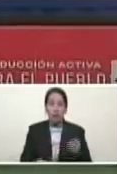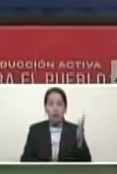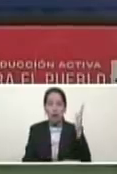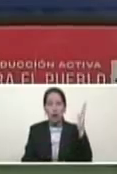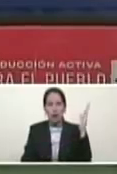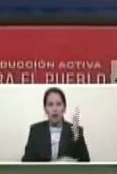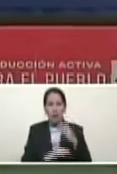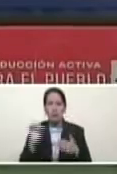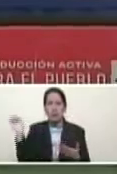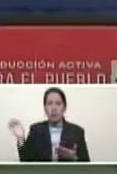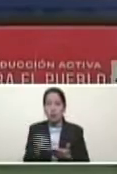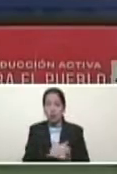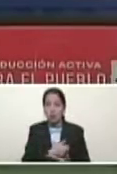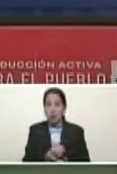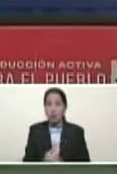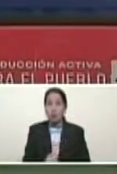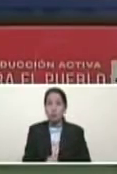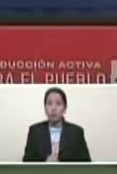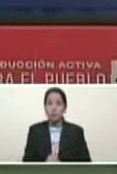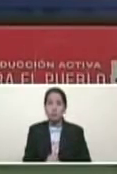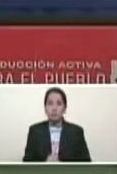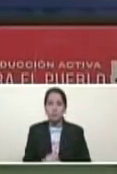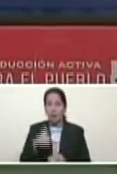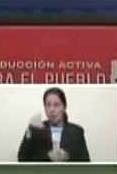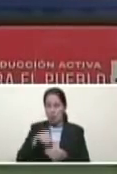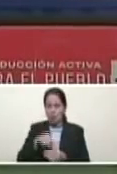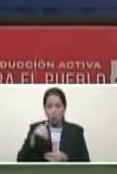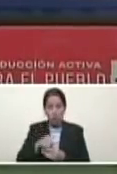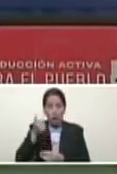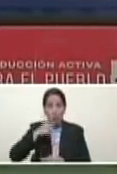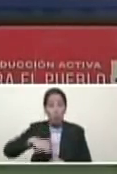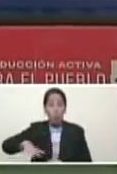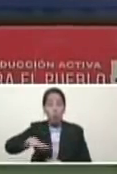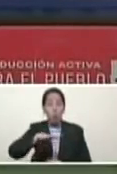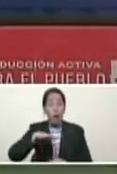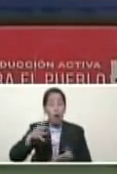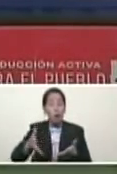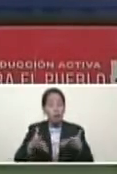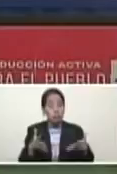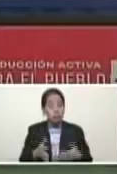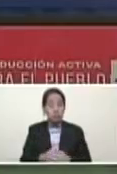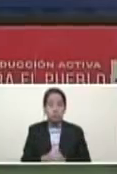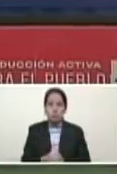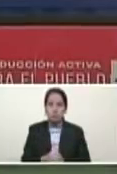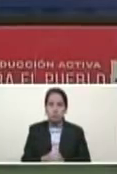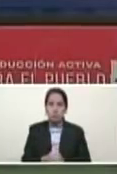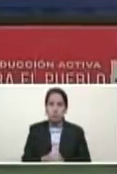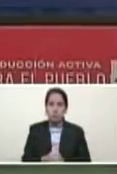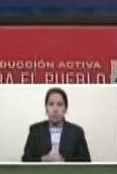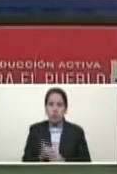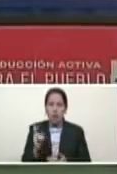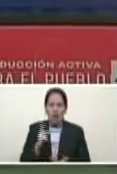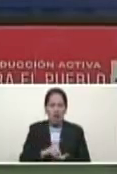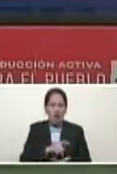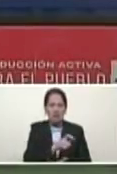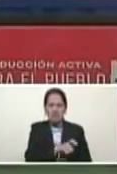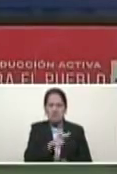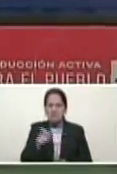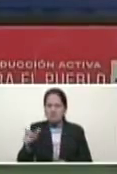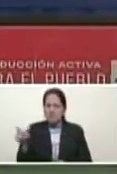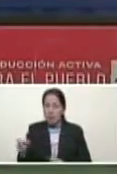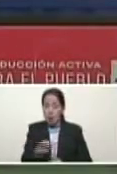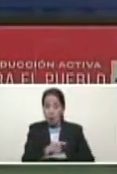los quitamos. Con voto de pueblo, no con fusiles. Los gobernadores no han llegado a punta de ametralladora a